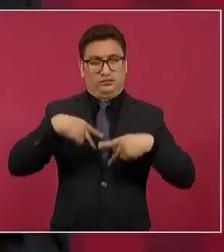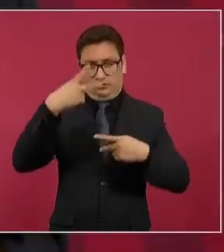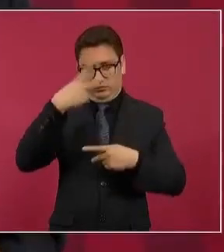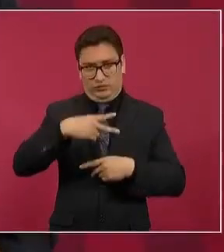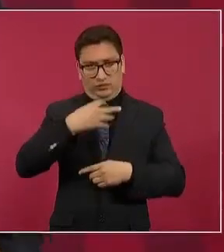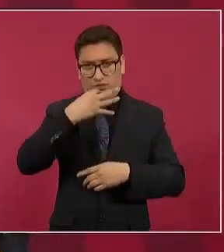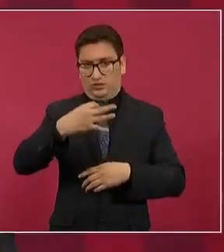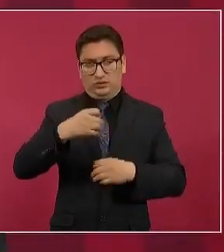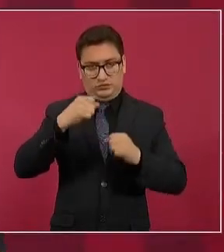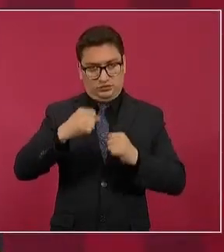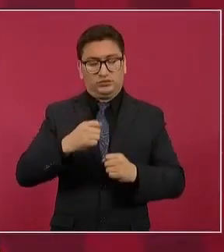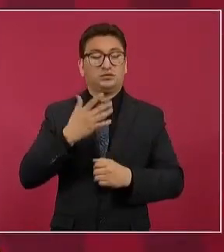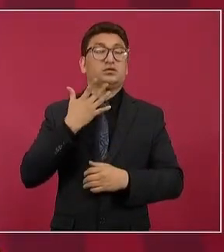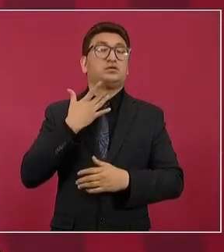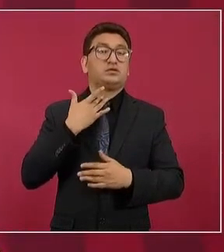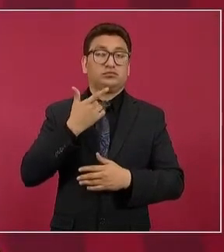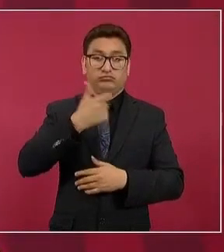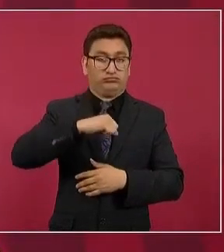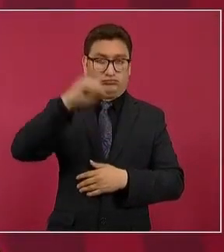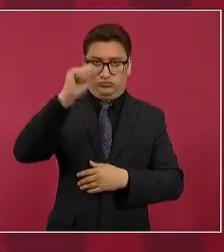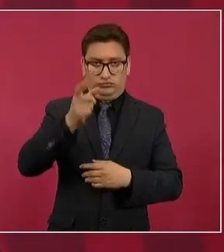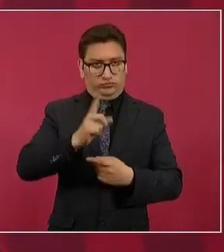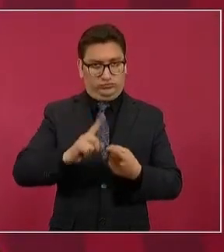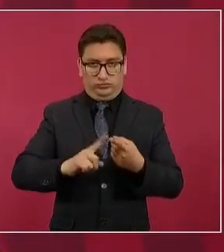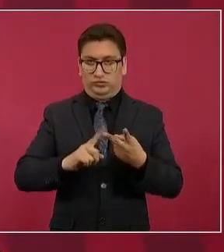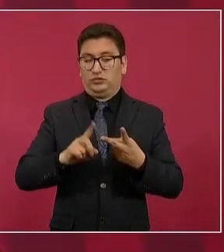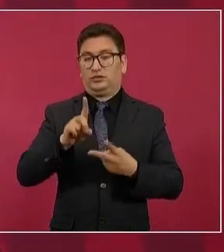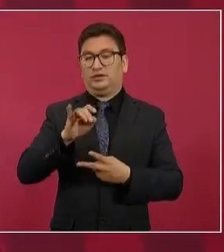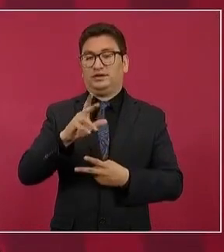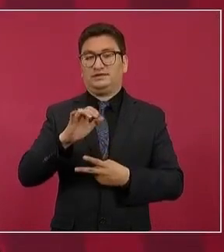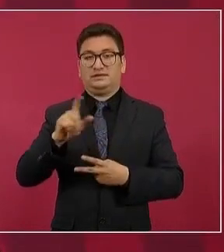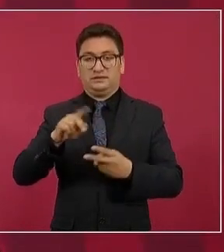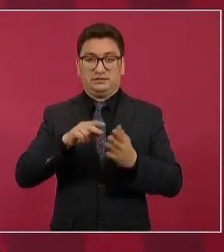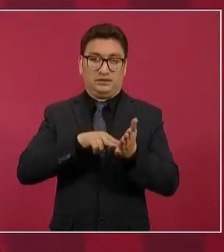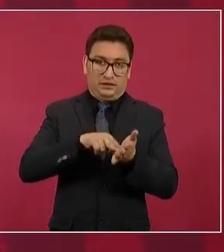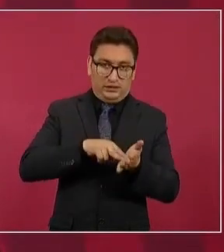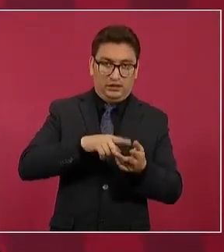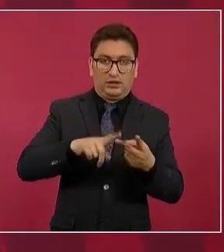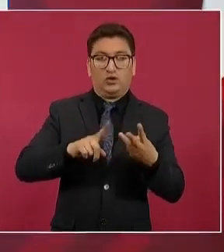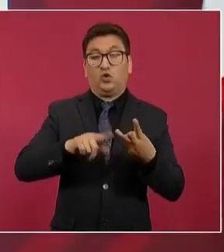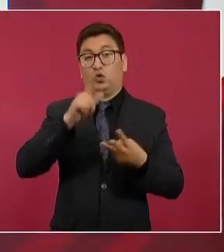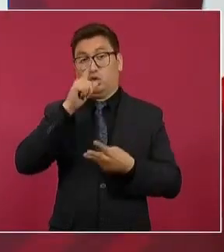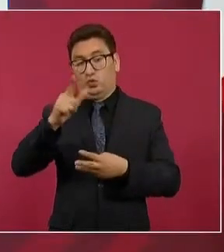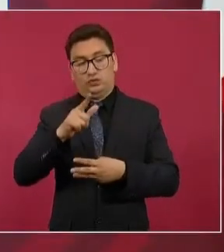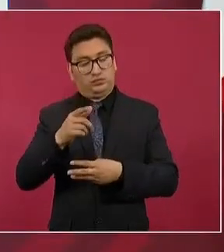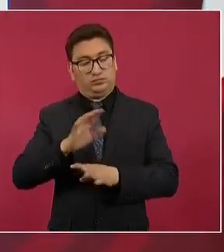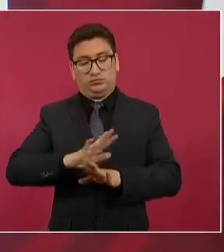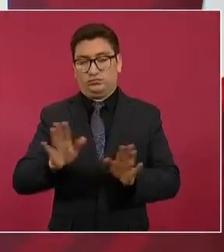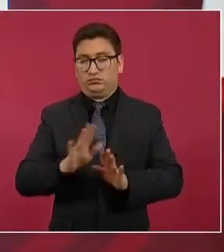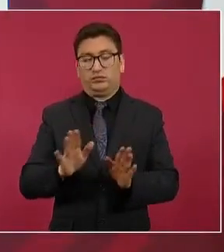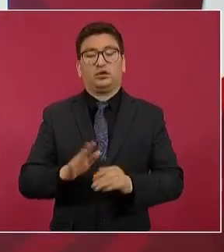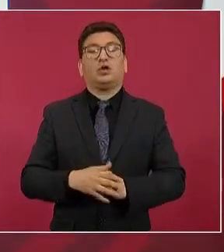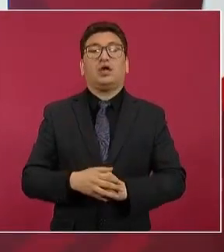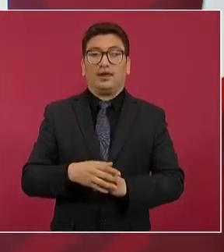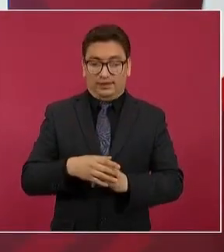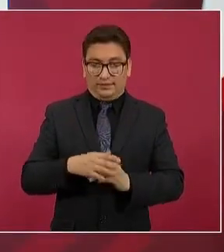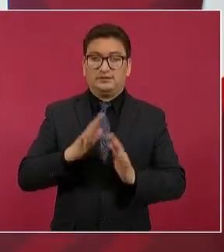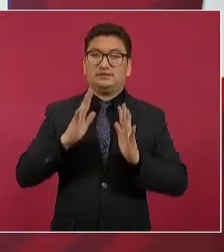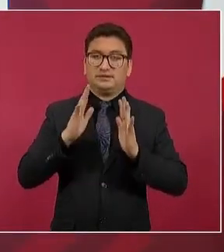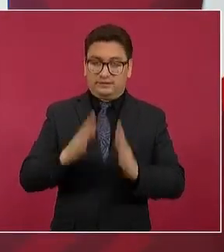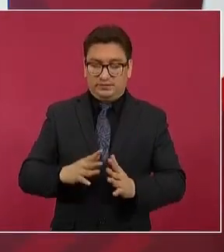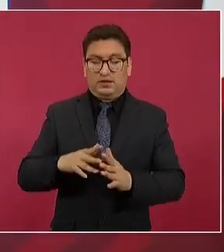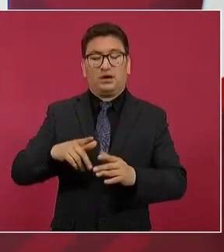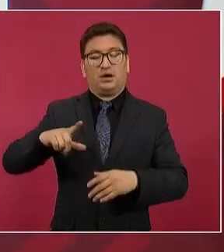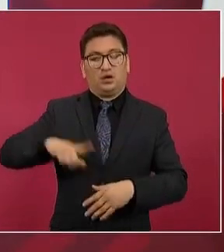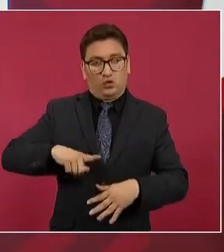no va a aumentar ni la gasolina, ni el diésel, ni la luz. Ya está dando frutos la política